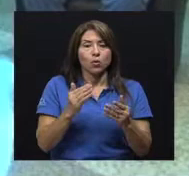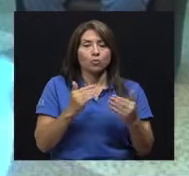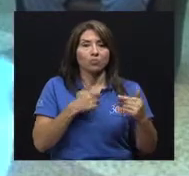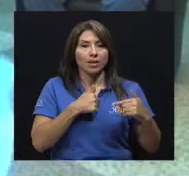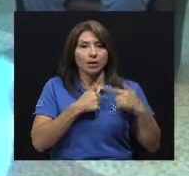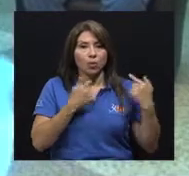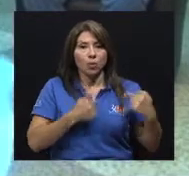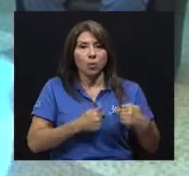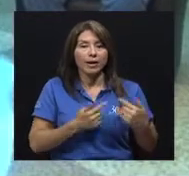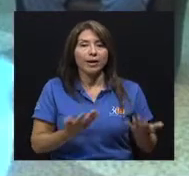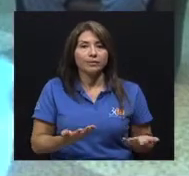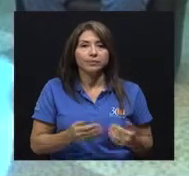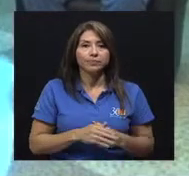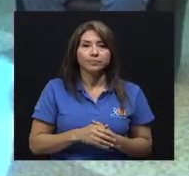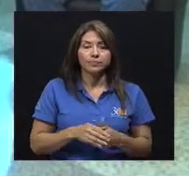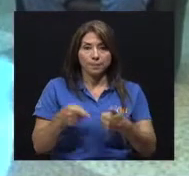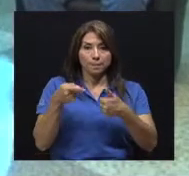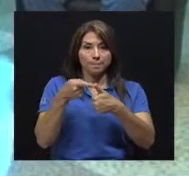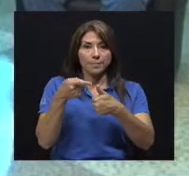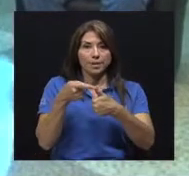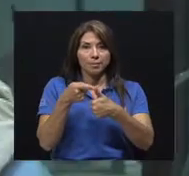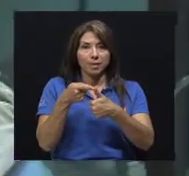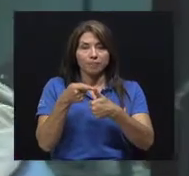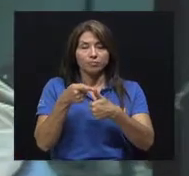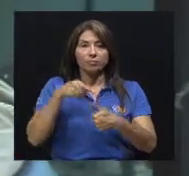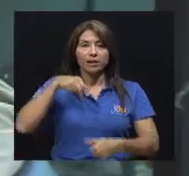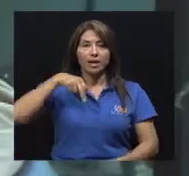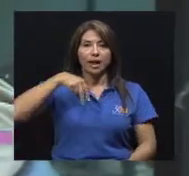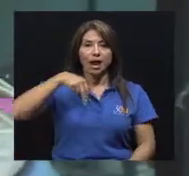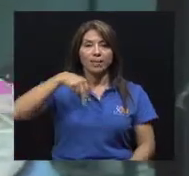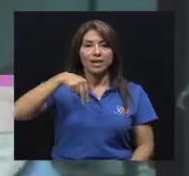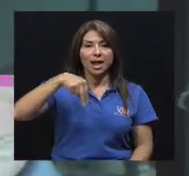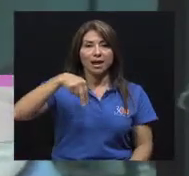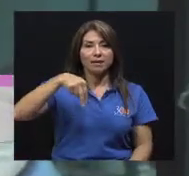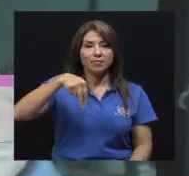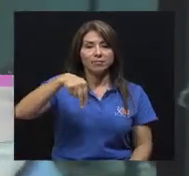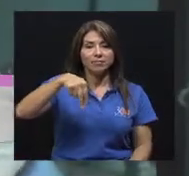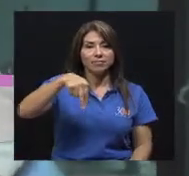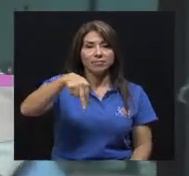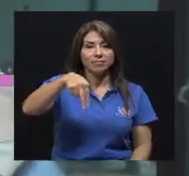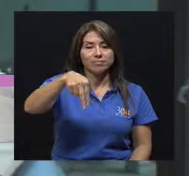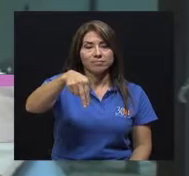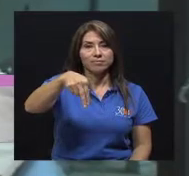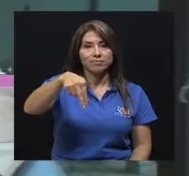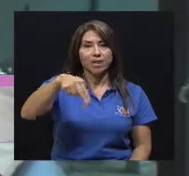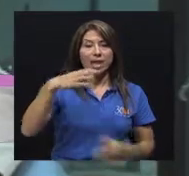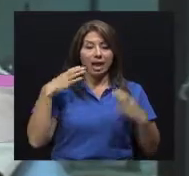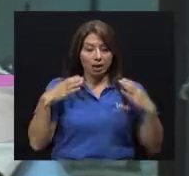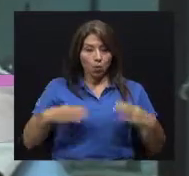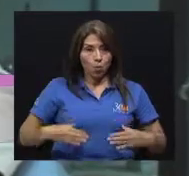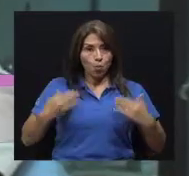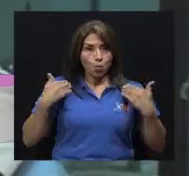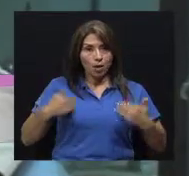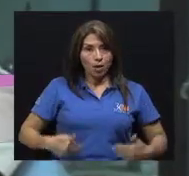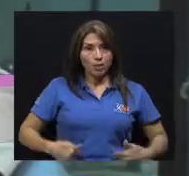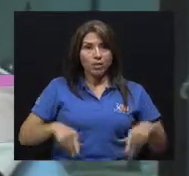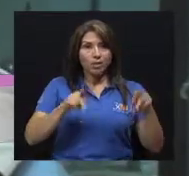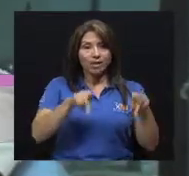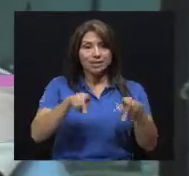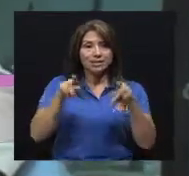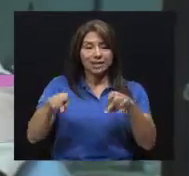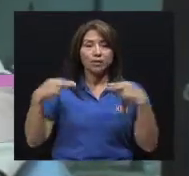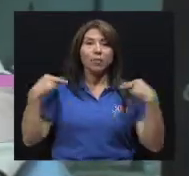afecciones a nivel cardíaco? La primera es caminar. El cuerpo del ser humano